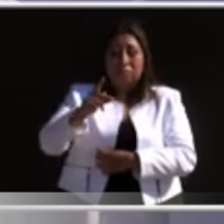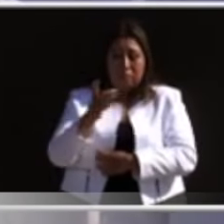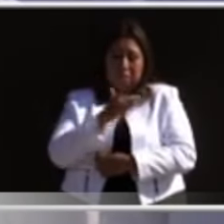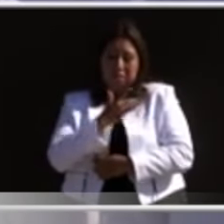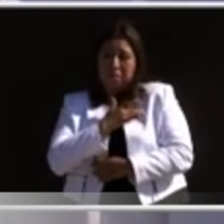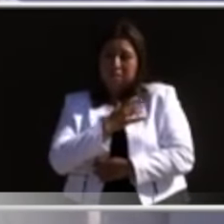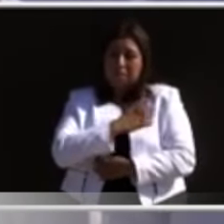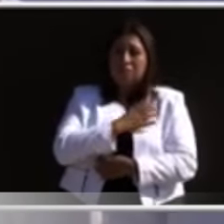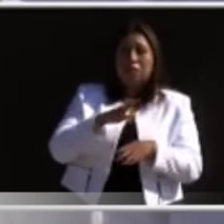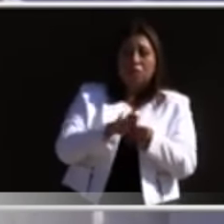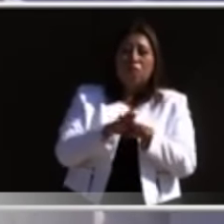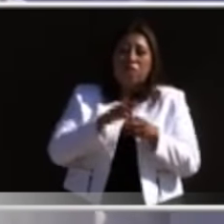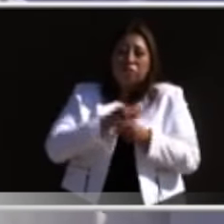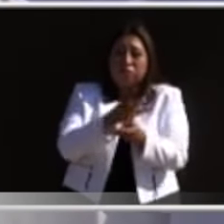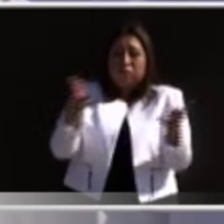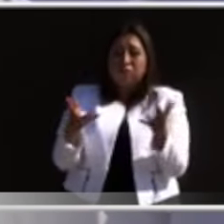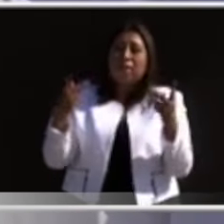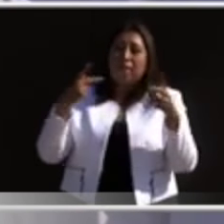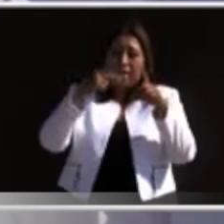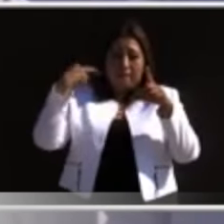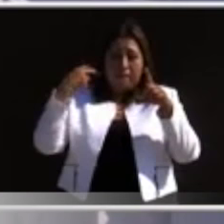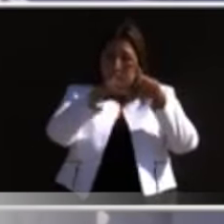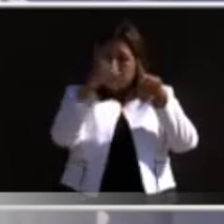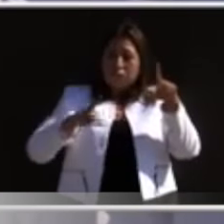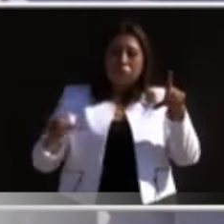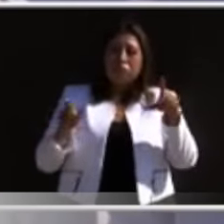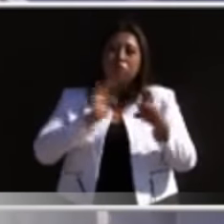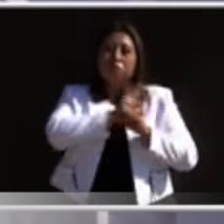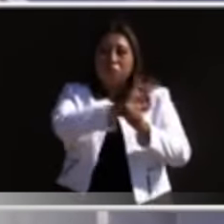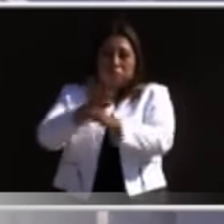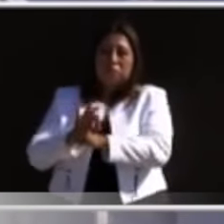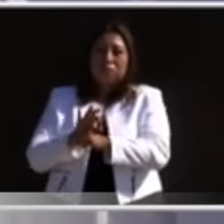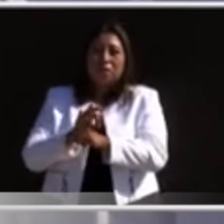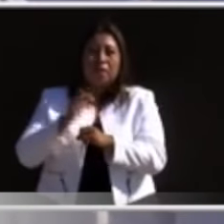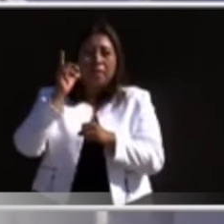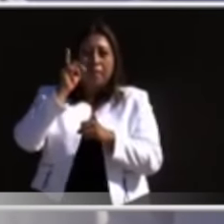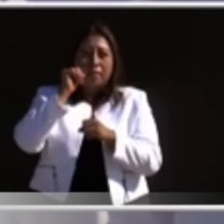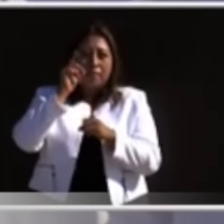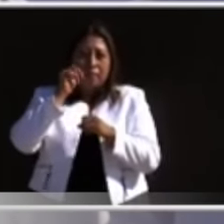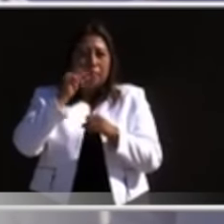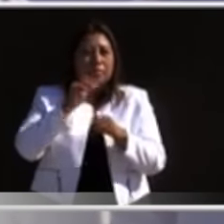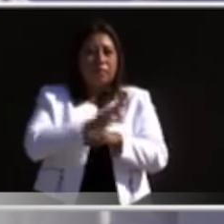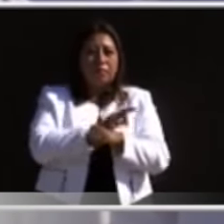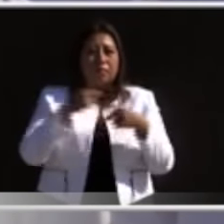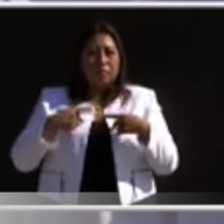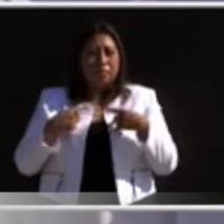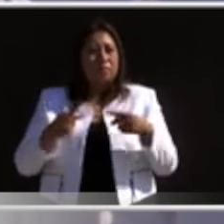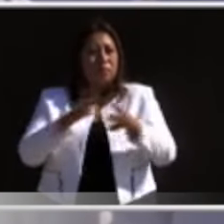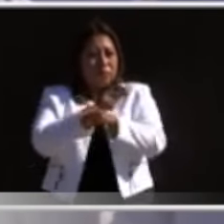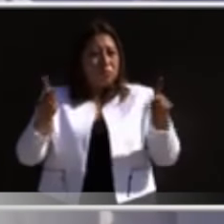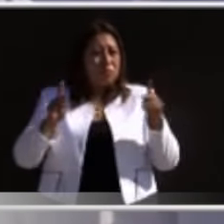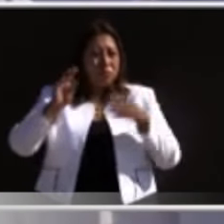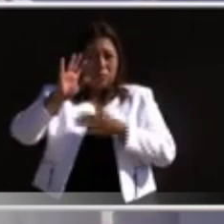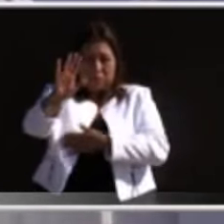corazón a la causa de Veracruz. El día de mañana rendirán protesta y empezarán a desempeñar su